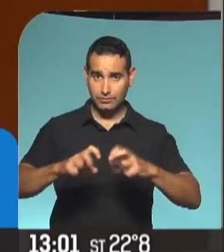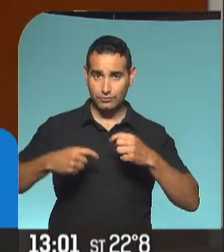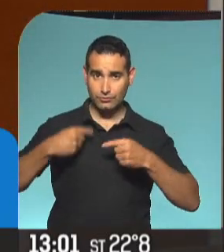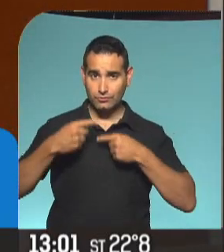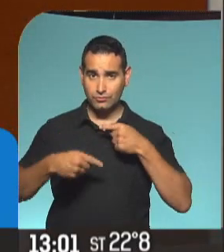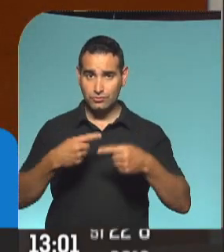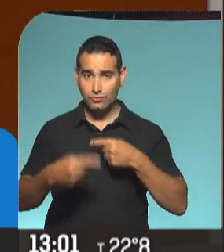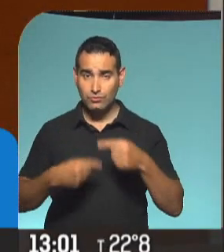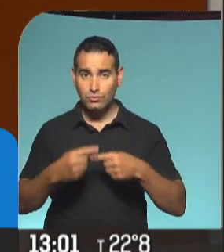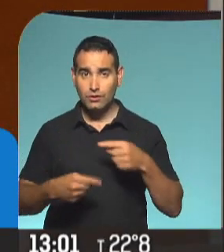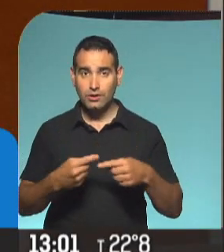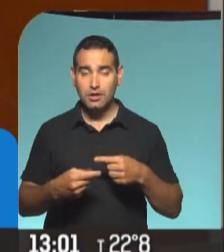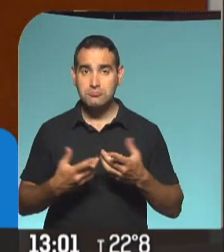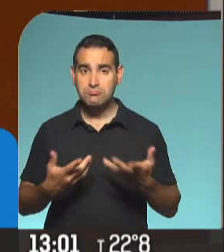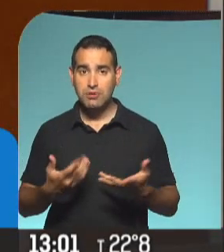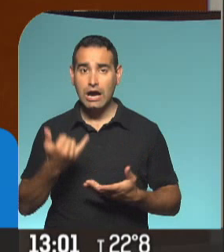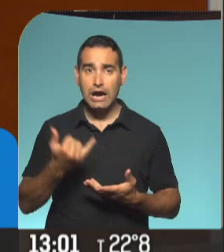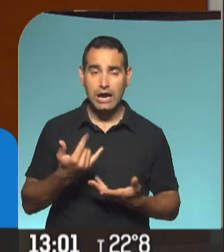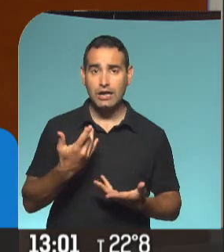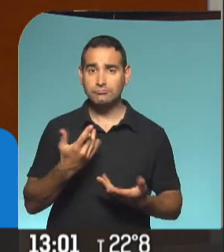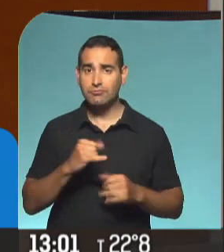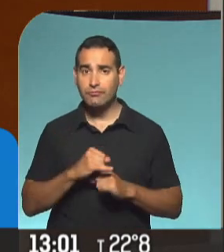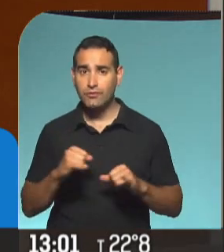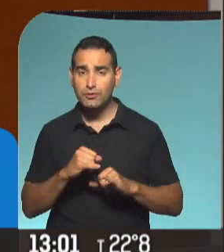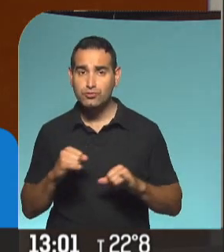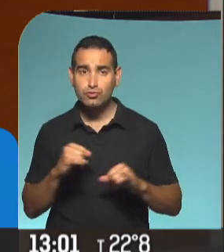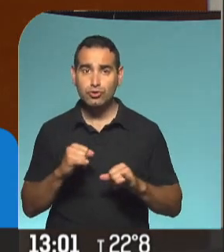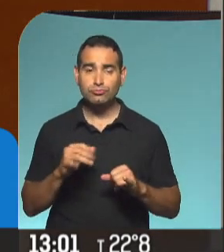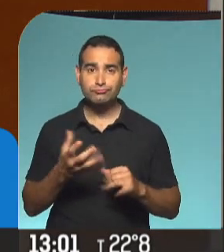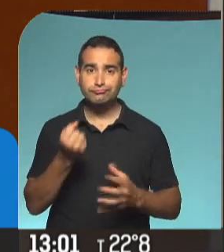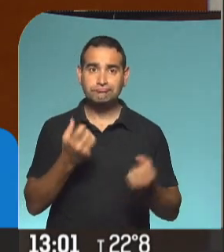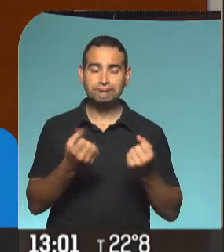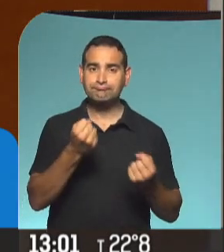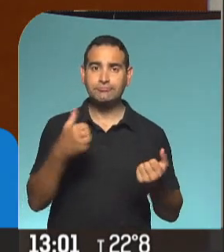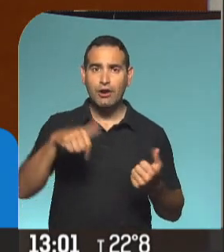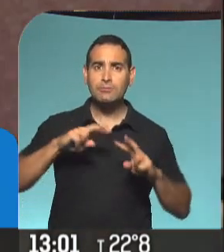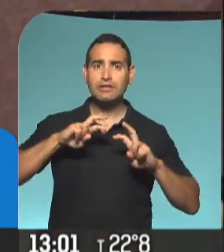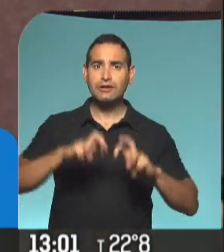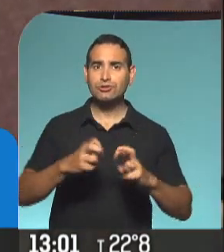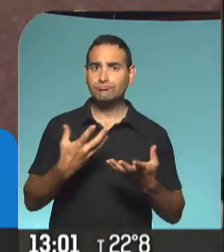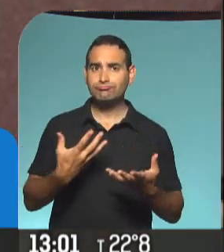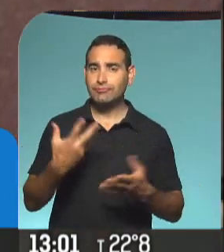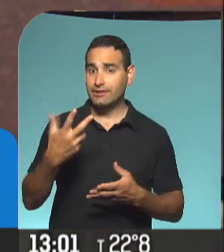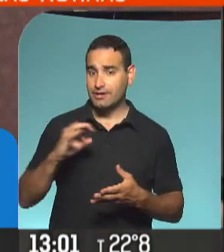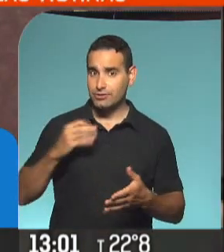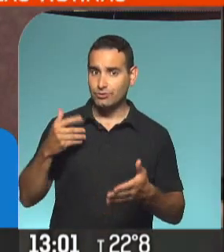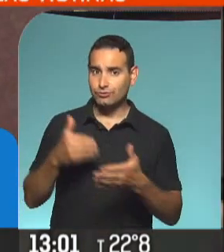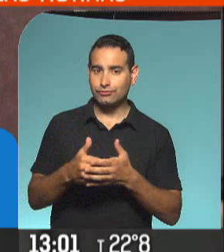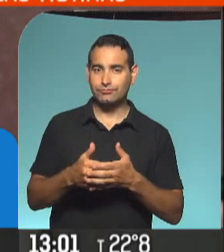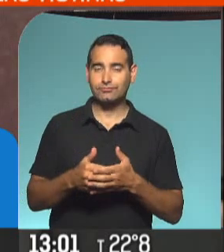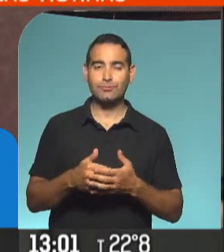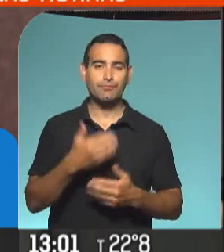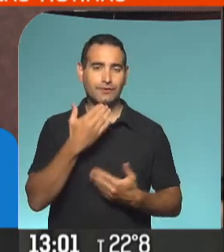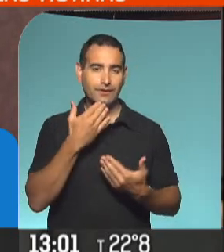empiezan a aparecer algunos datos. Digo, ¿en qué contexto encontramos hoy la investigación a más de 3 años? Sí, gracias